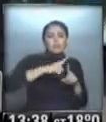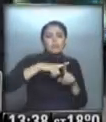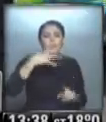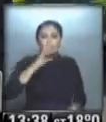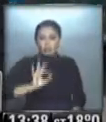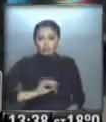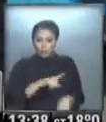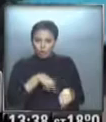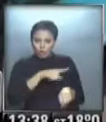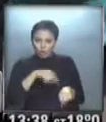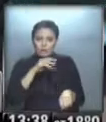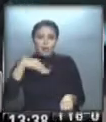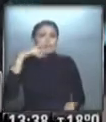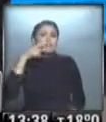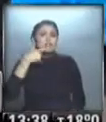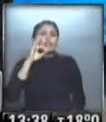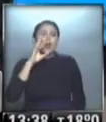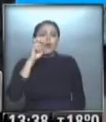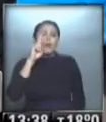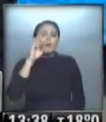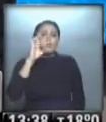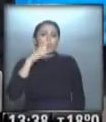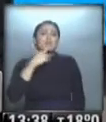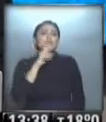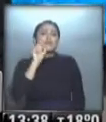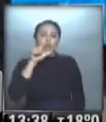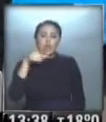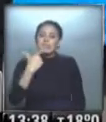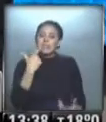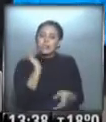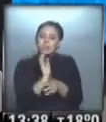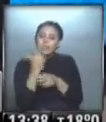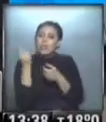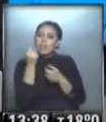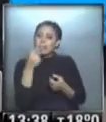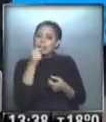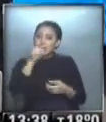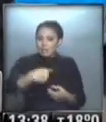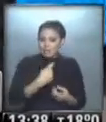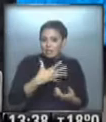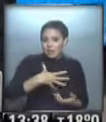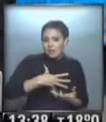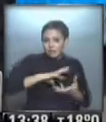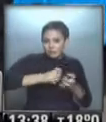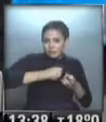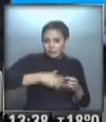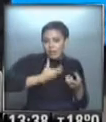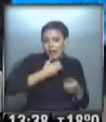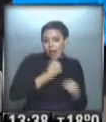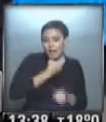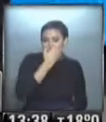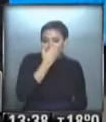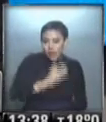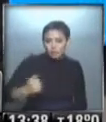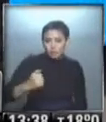les explico es el misoprostol es una pastilla para generar un aborto generar contracciones hasta la semana 12 es